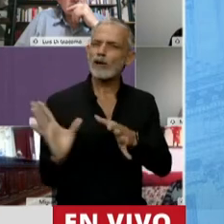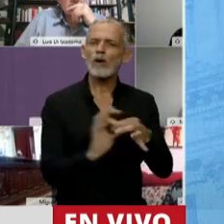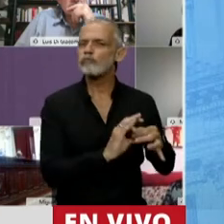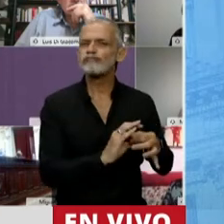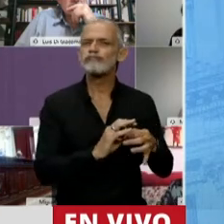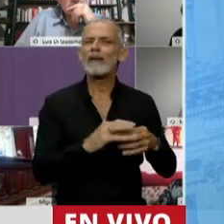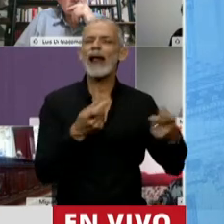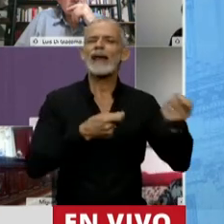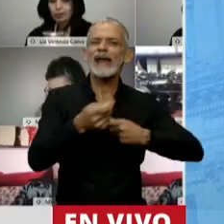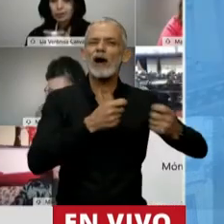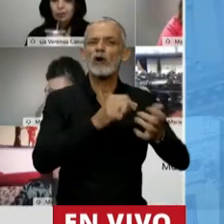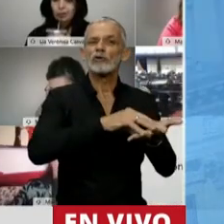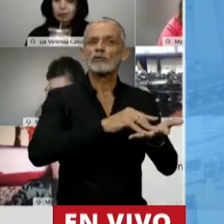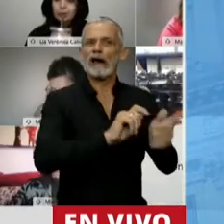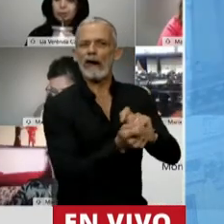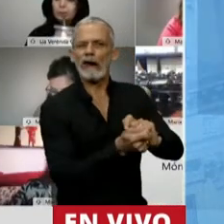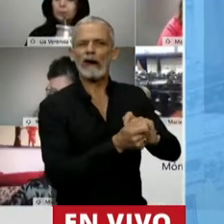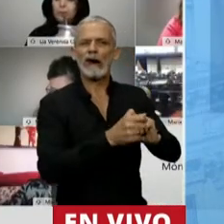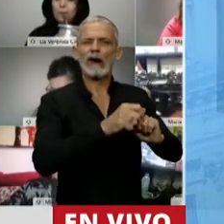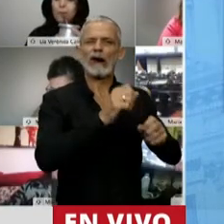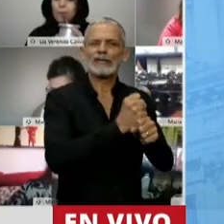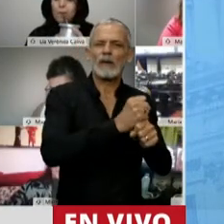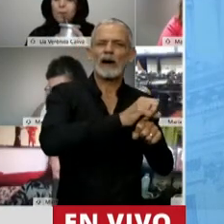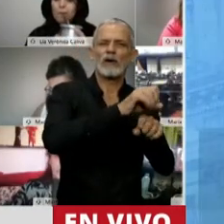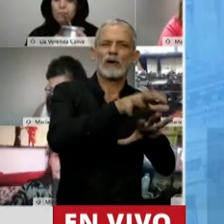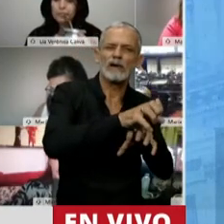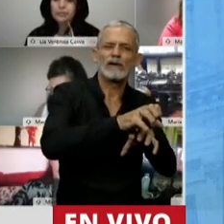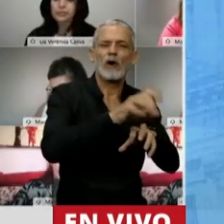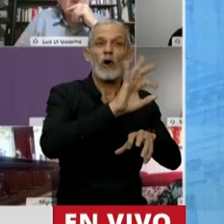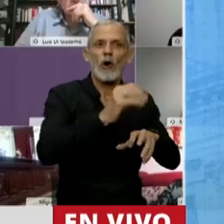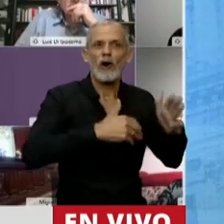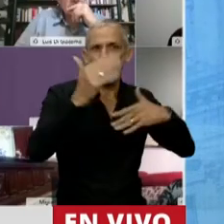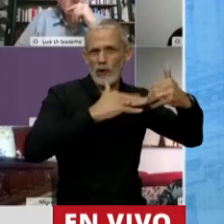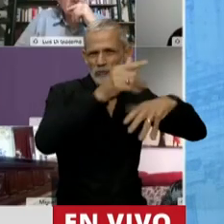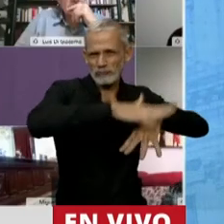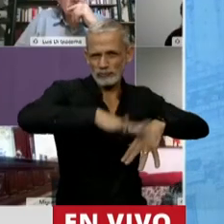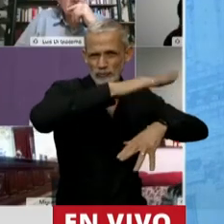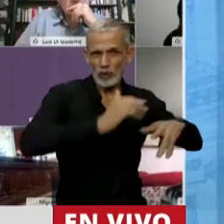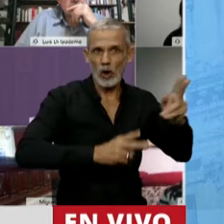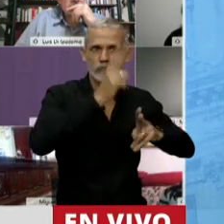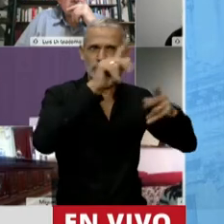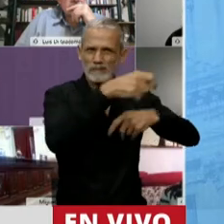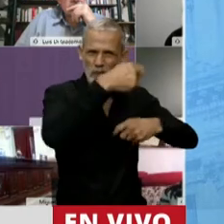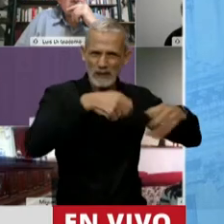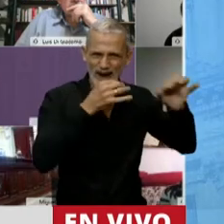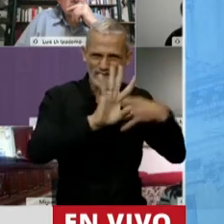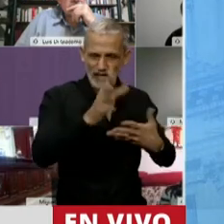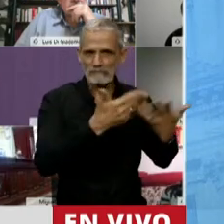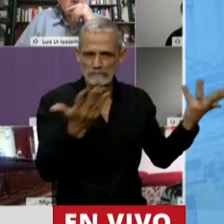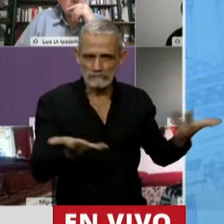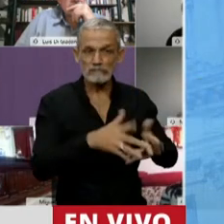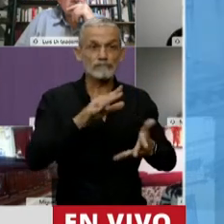al negocio de los cambios de uso de suelo por actividades agropecuarias o inmobiliarias. Cambios de uso de suelo que, además, en